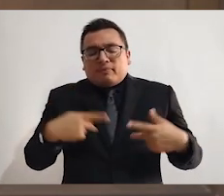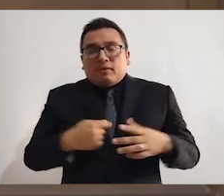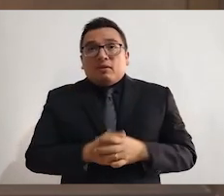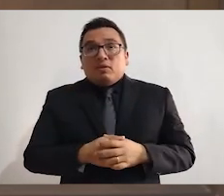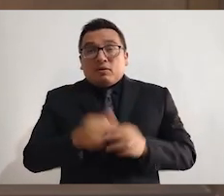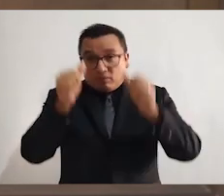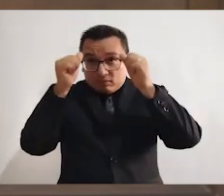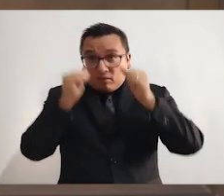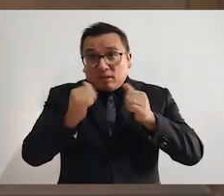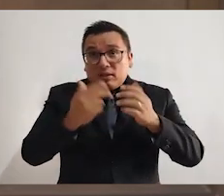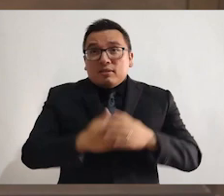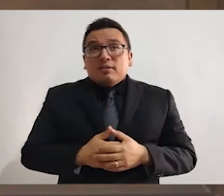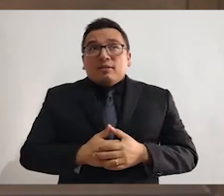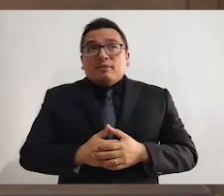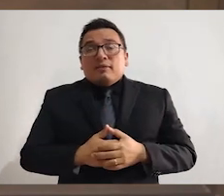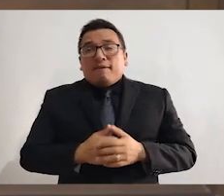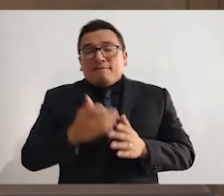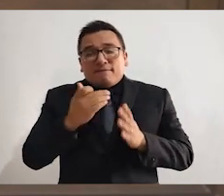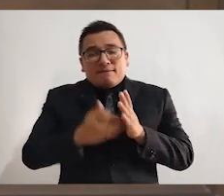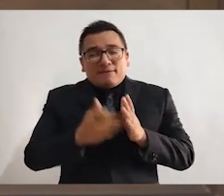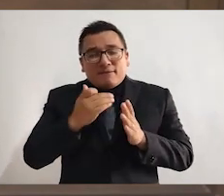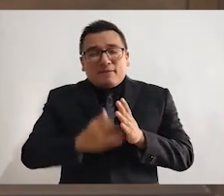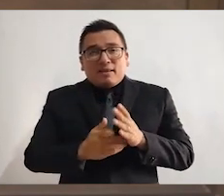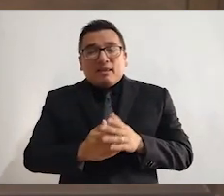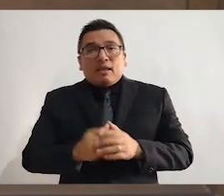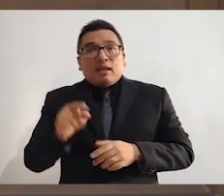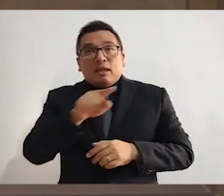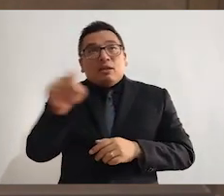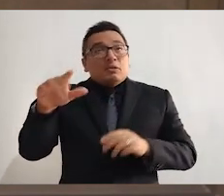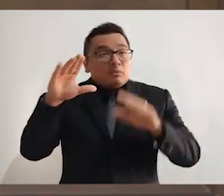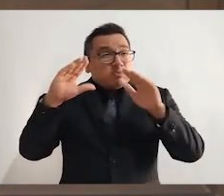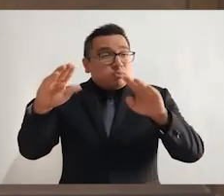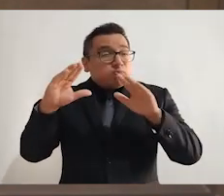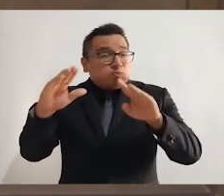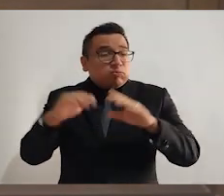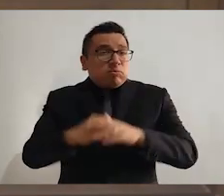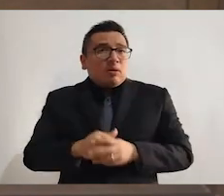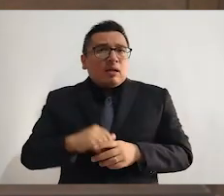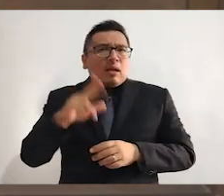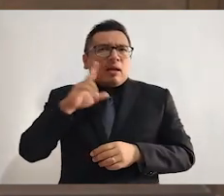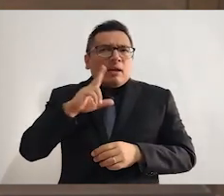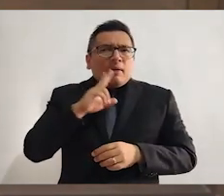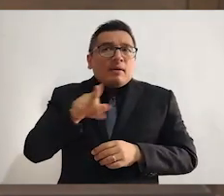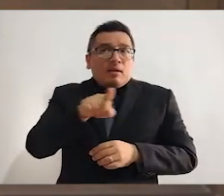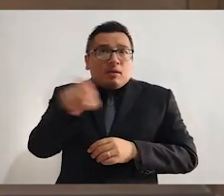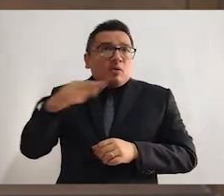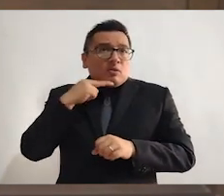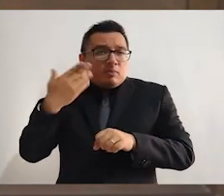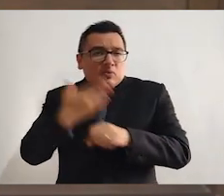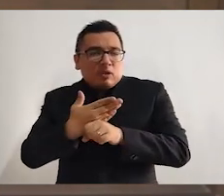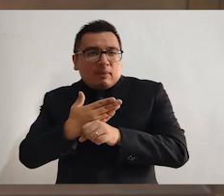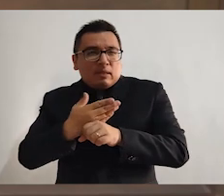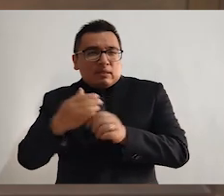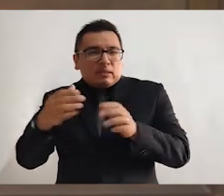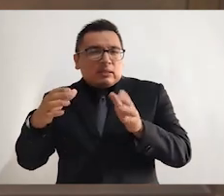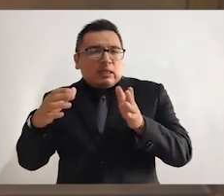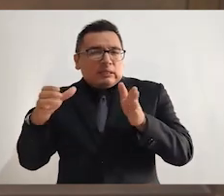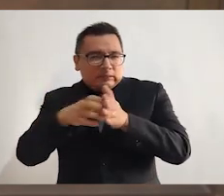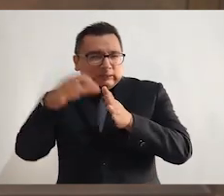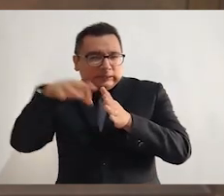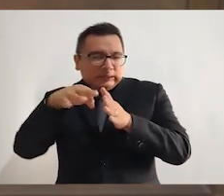con discapacidad visual un poquito de capacitación en cuanto a los funcionarios de casilla para que